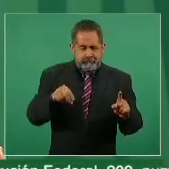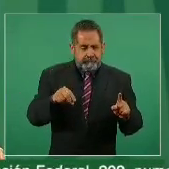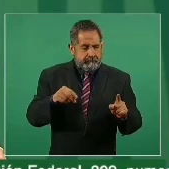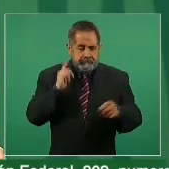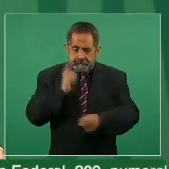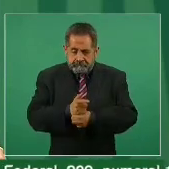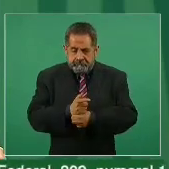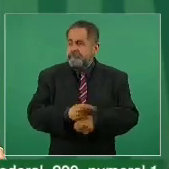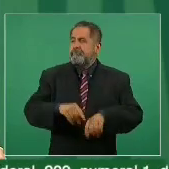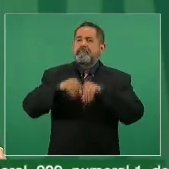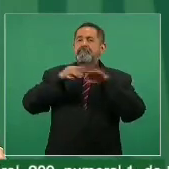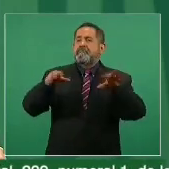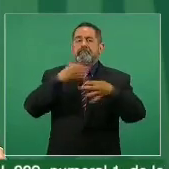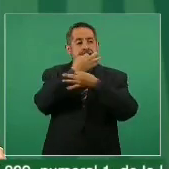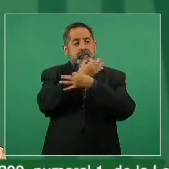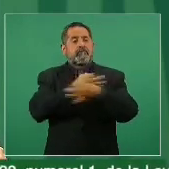se da a conocer el tema de